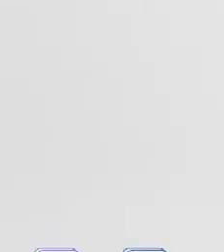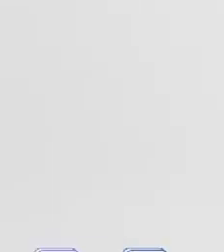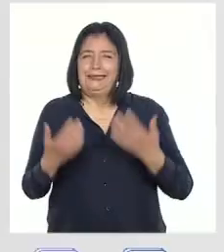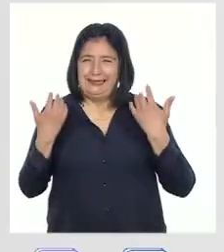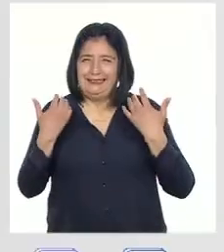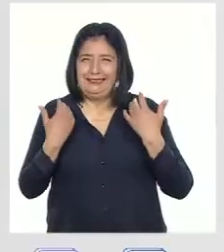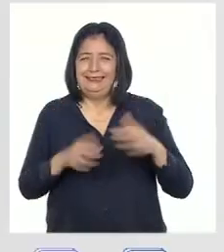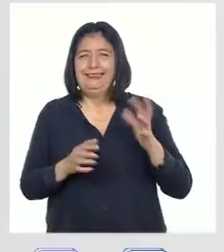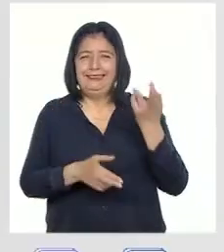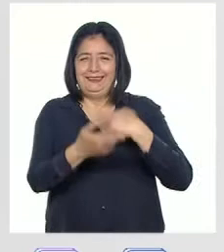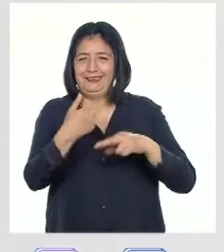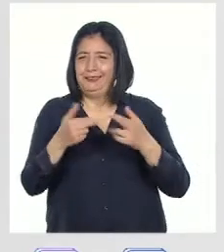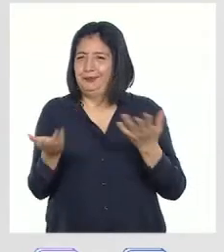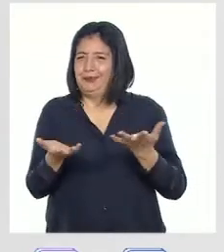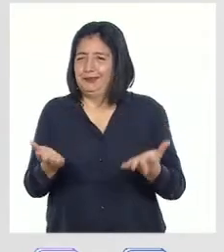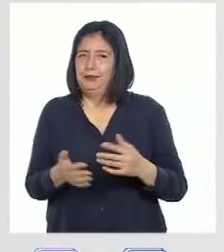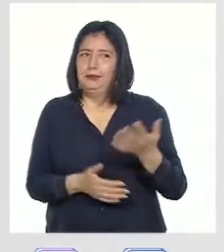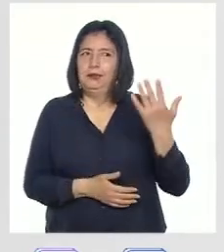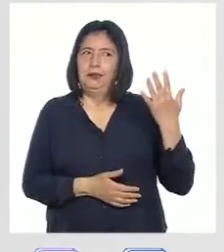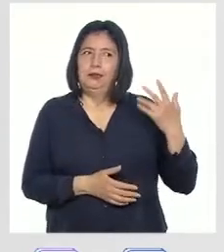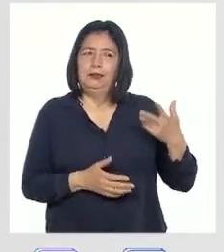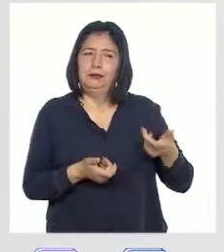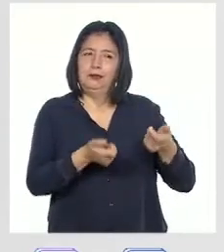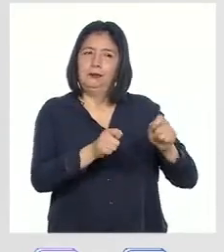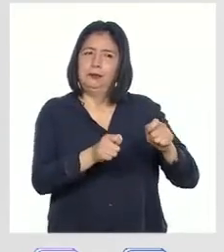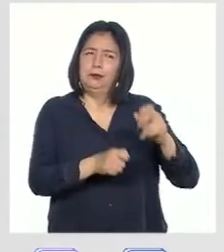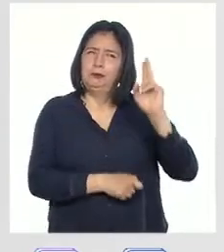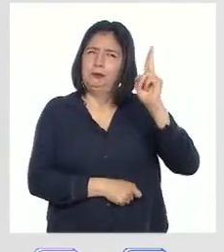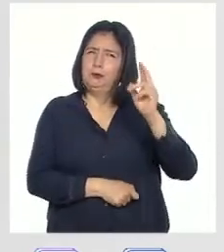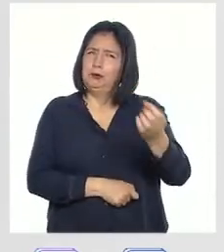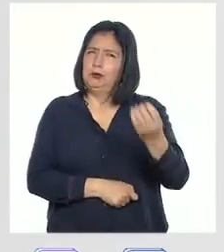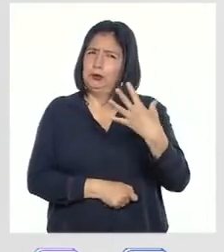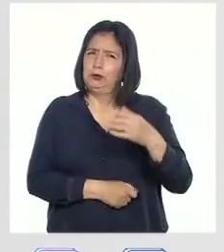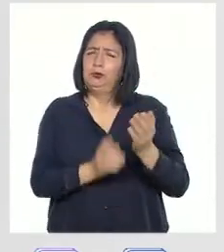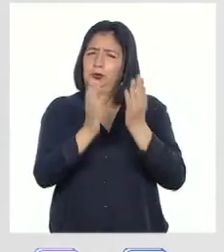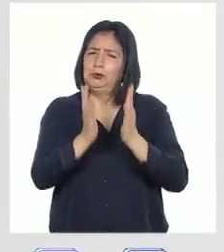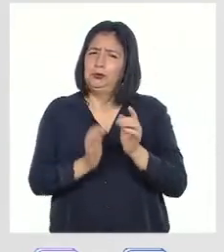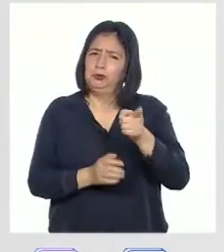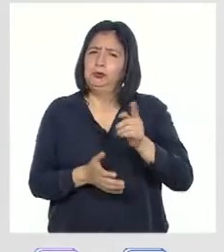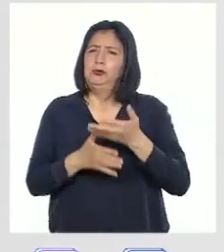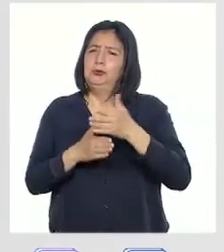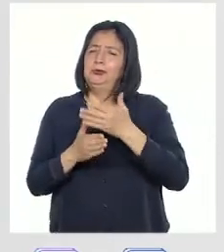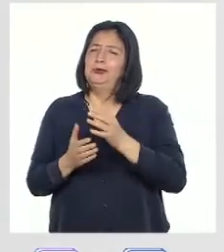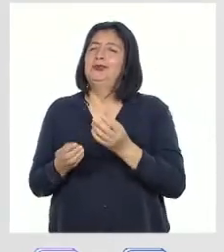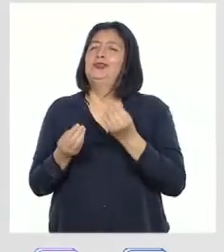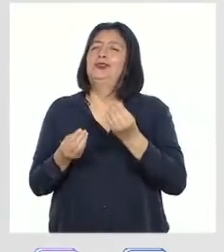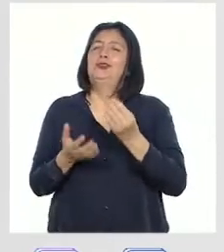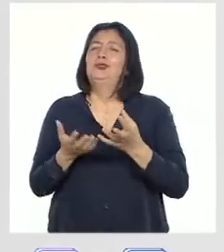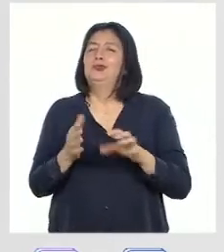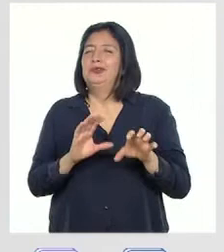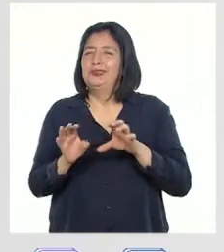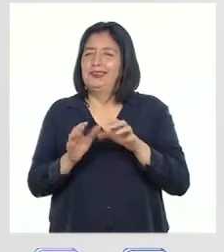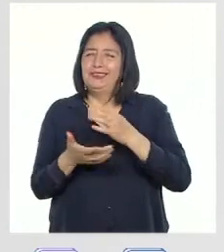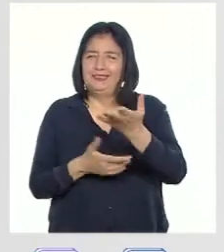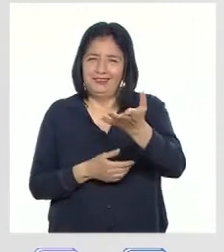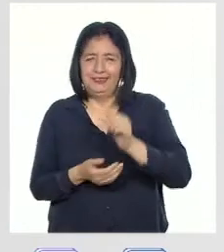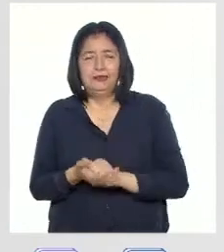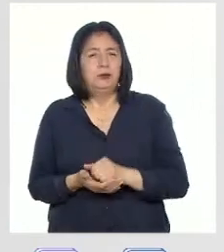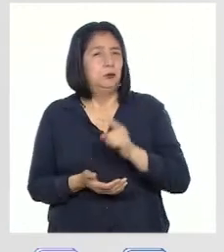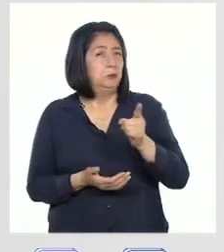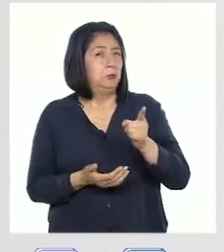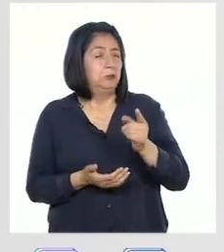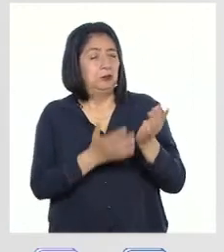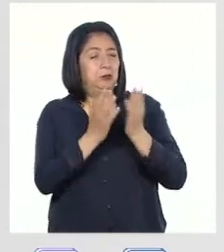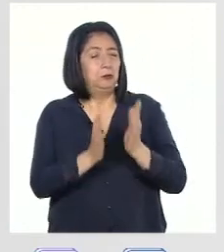Ya estamos aquí. Antes del corte, el profesor dijo que uno de sus estudiantes compartiría su estrategia de cálculo. Se trata de una de